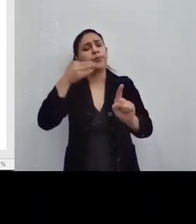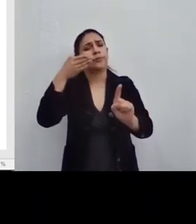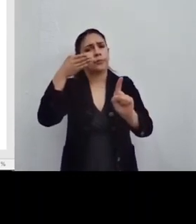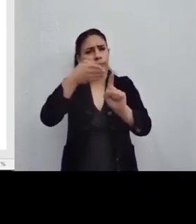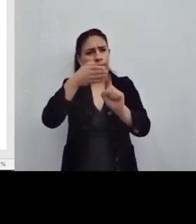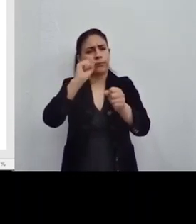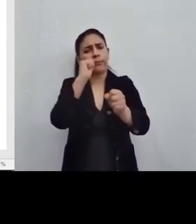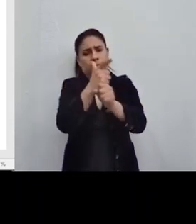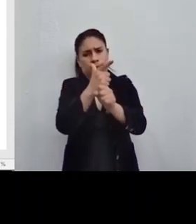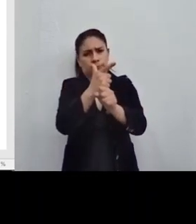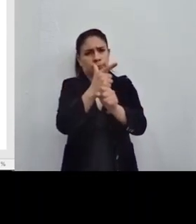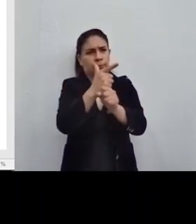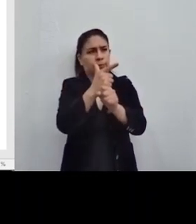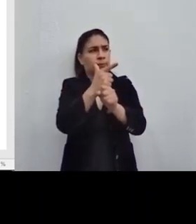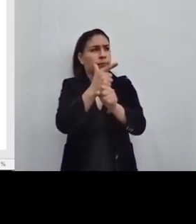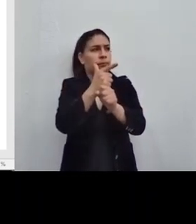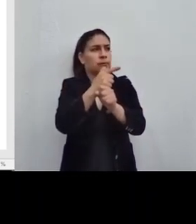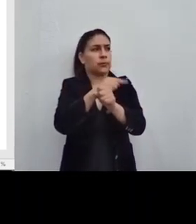difundir